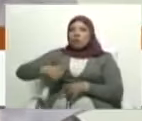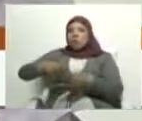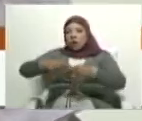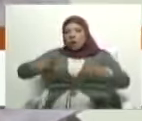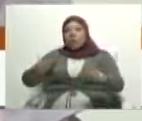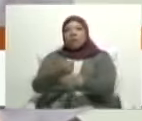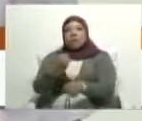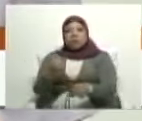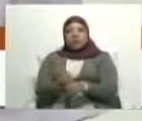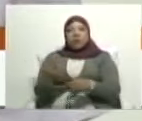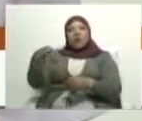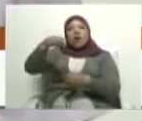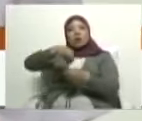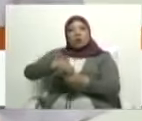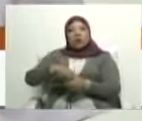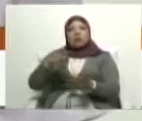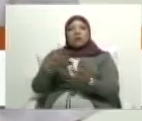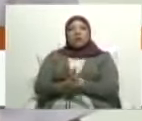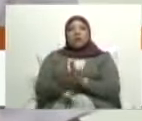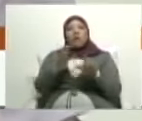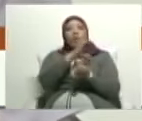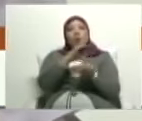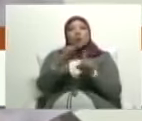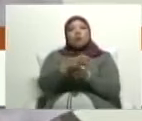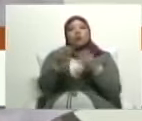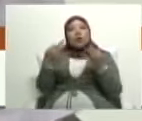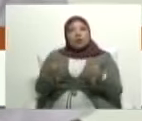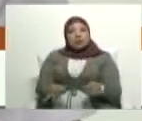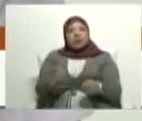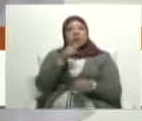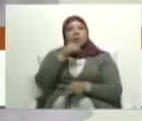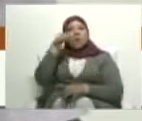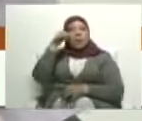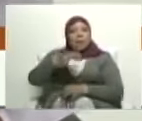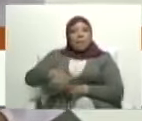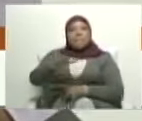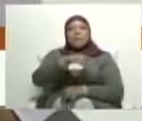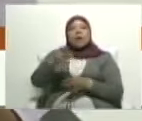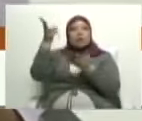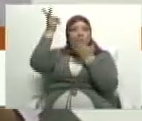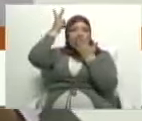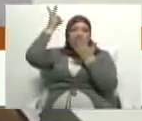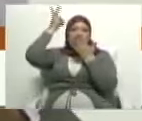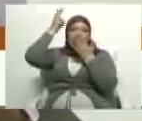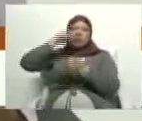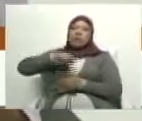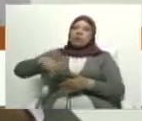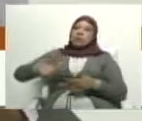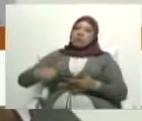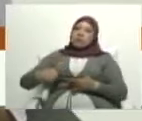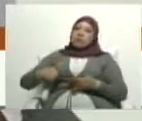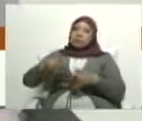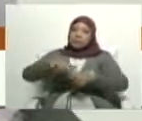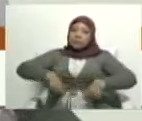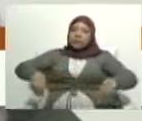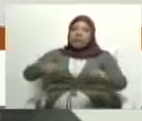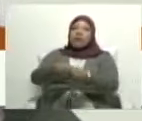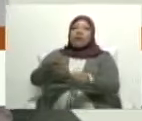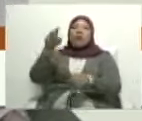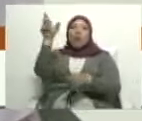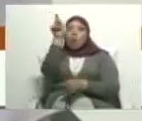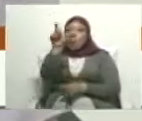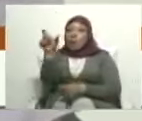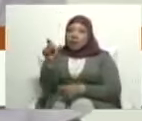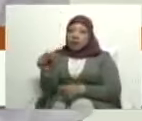territorio, incluido nuestra cultura originaria de los pueblos indígenas de nuestro territorio de la Guayana